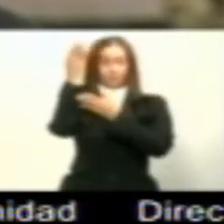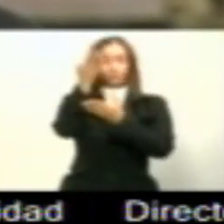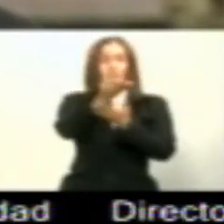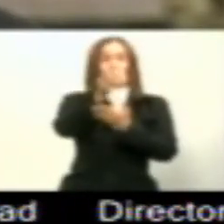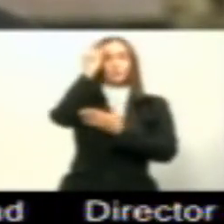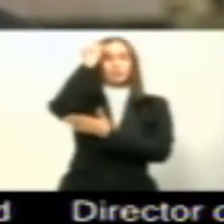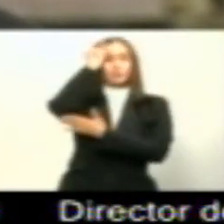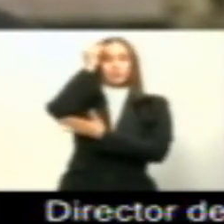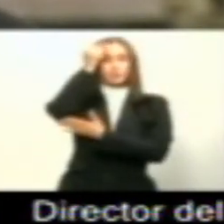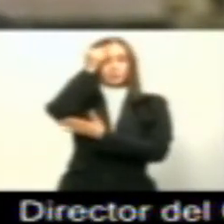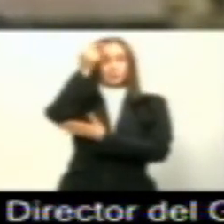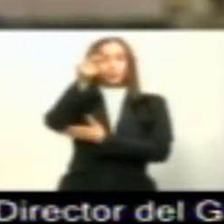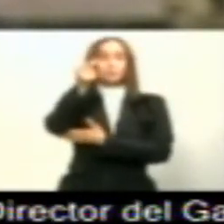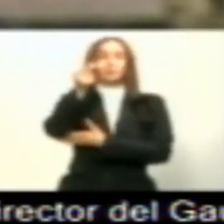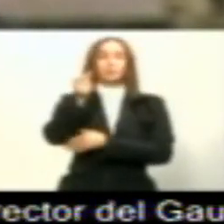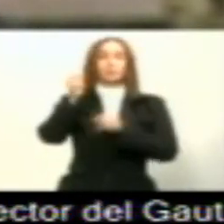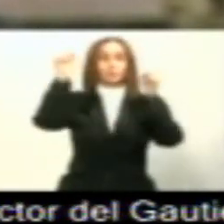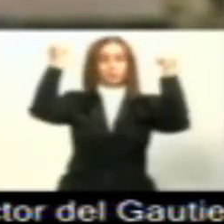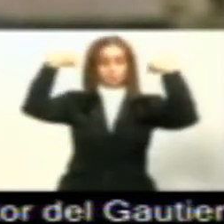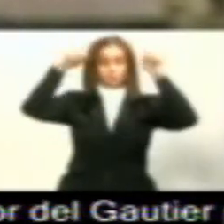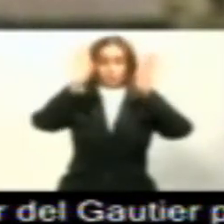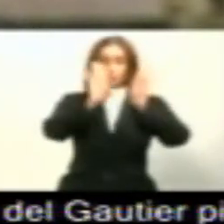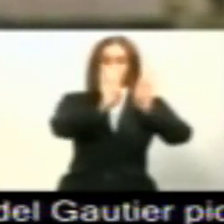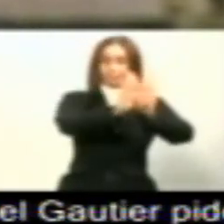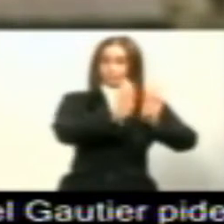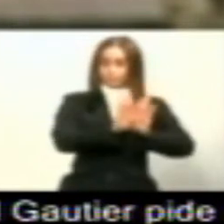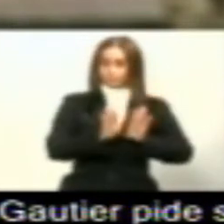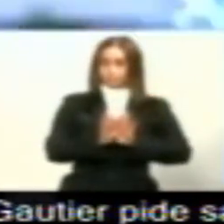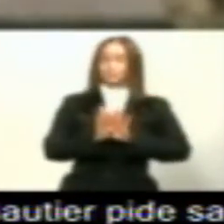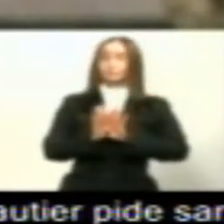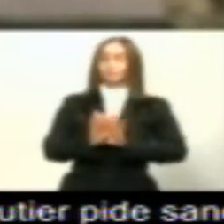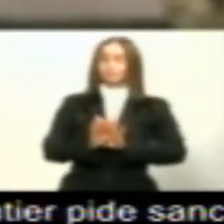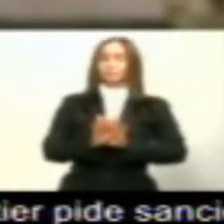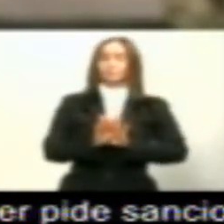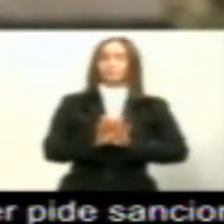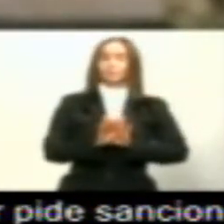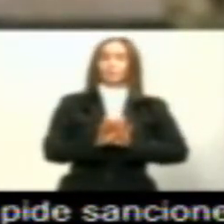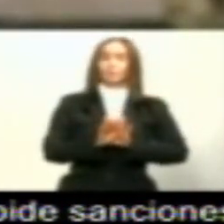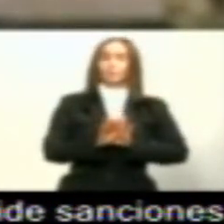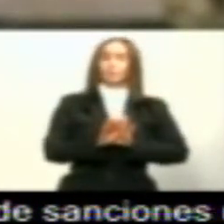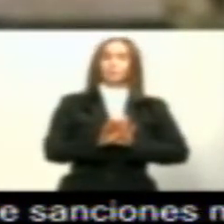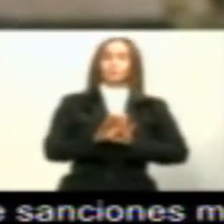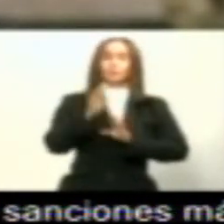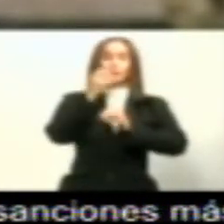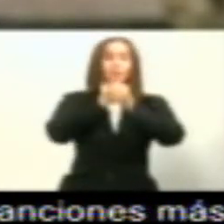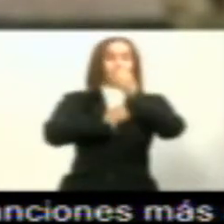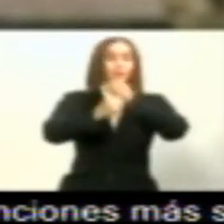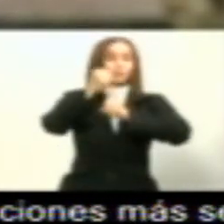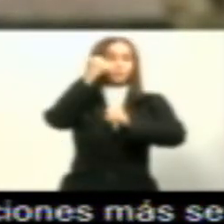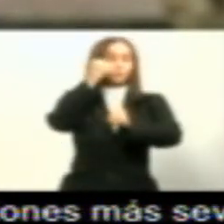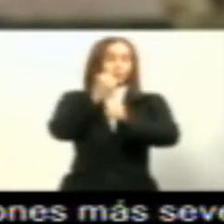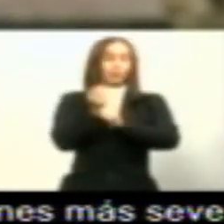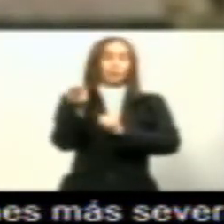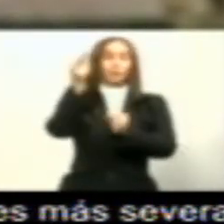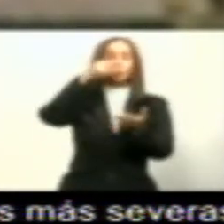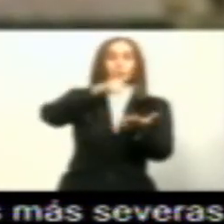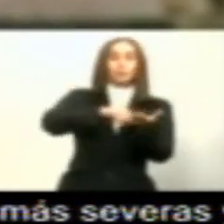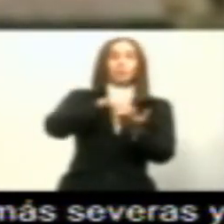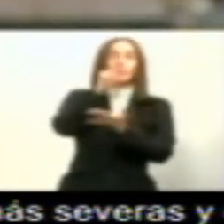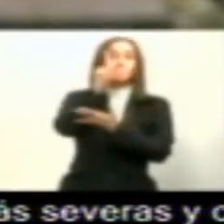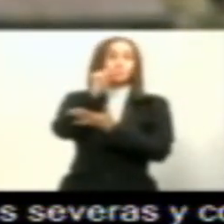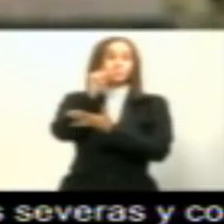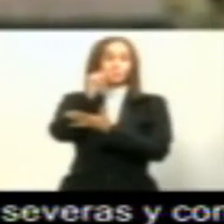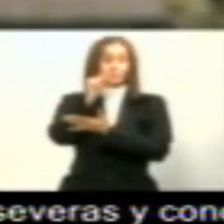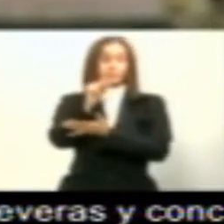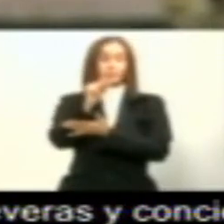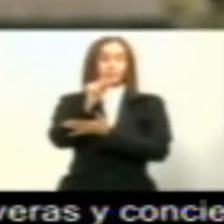central logró cerrar de forma preliminar el año 2020 con un déficit